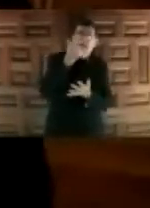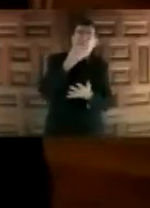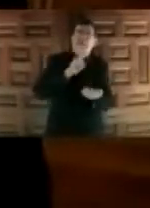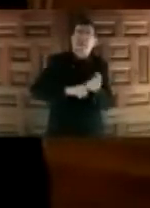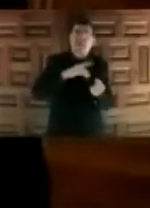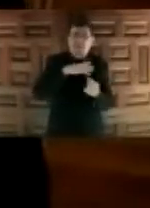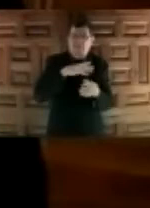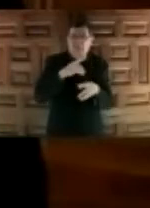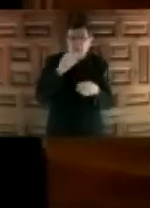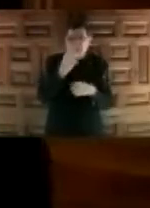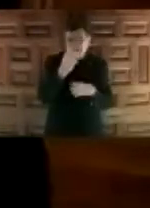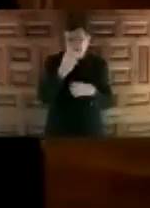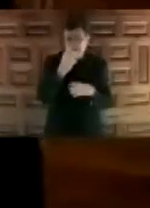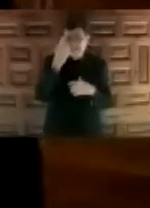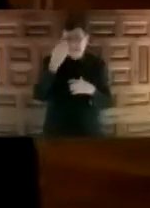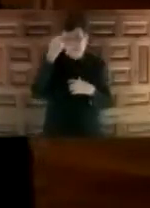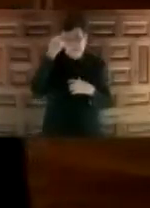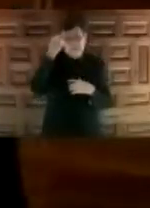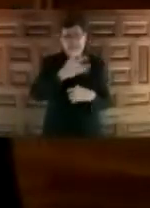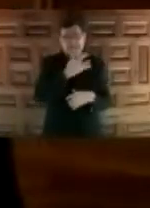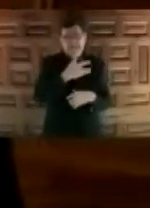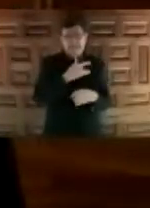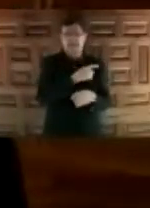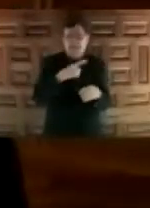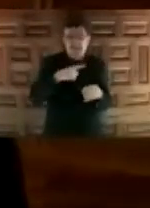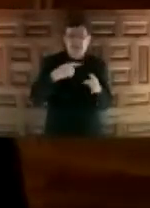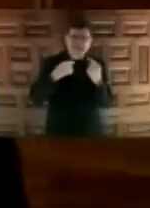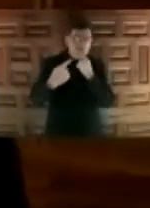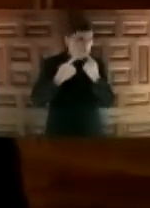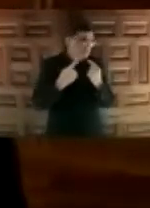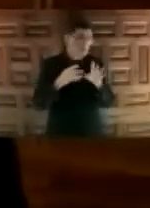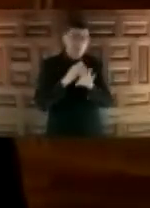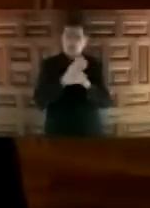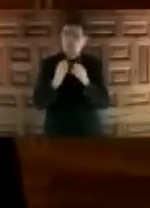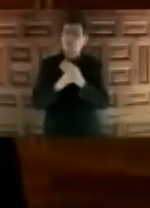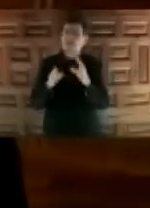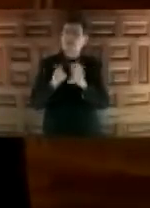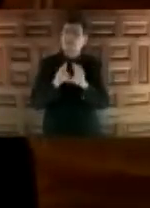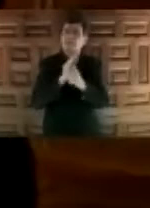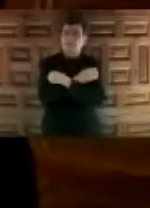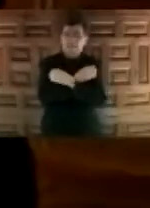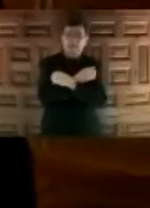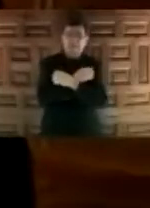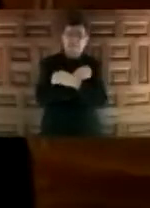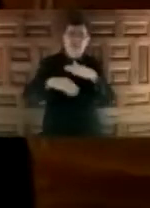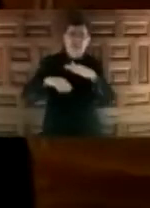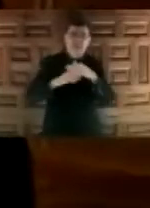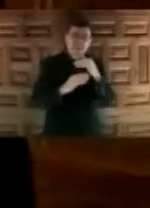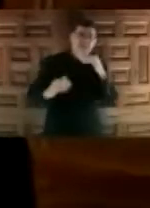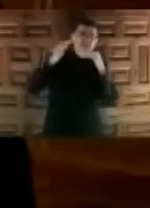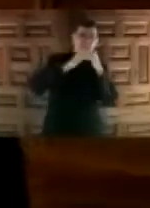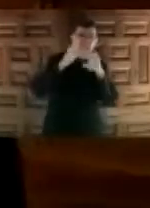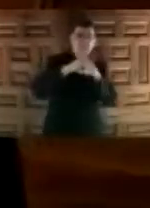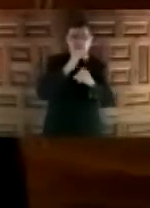teniendo. Y creo que esa conciencia se tiene que estar discutiendo en la educación superior, desde